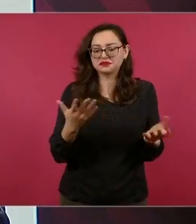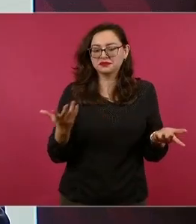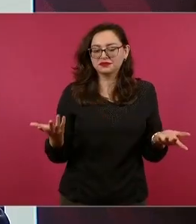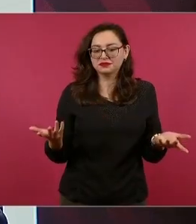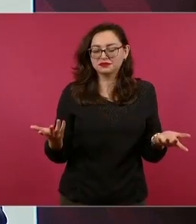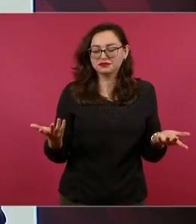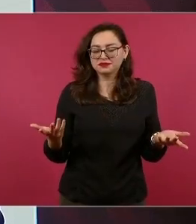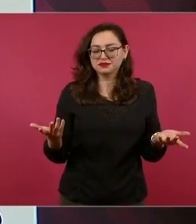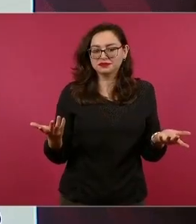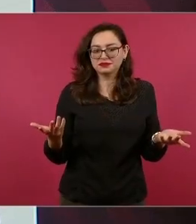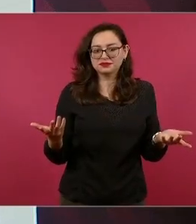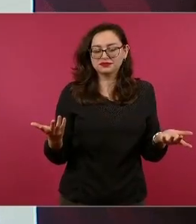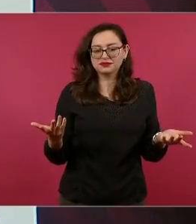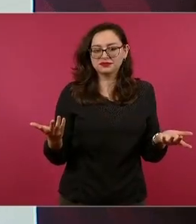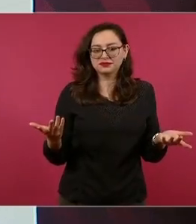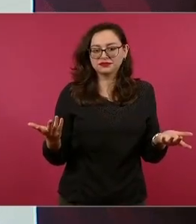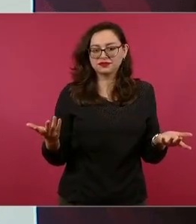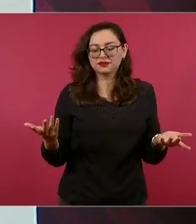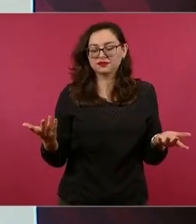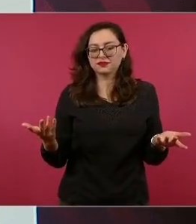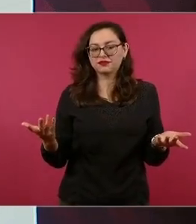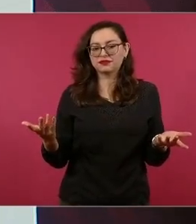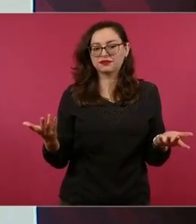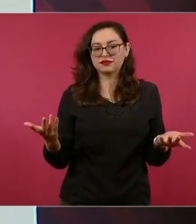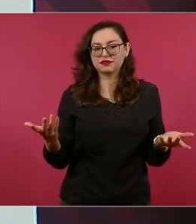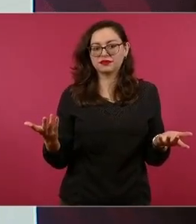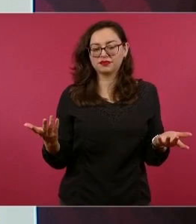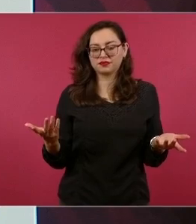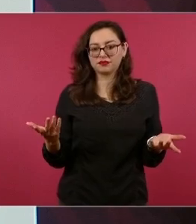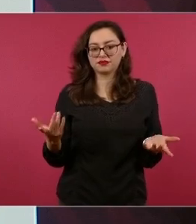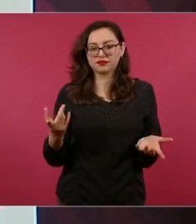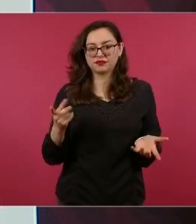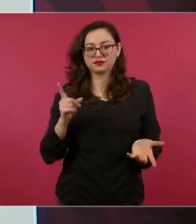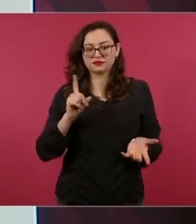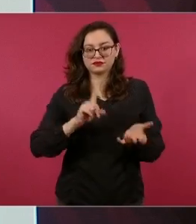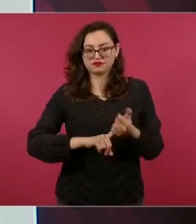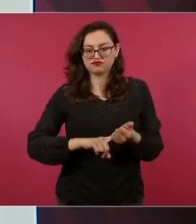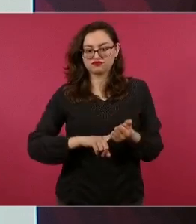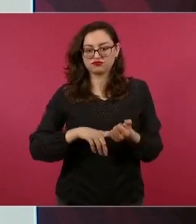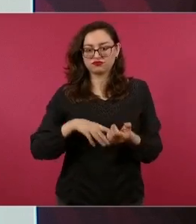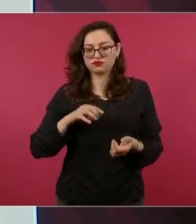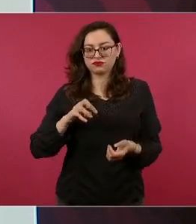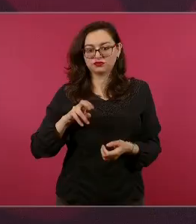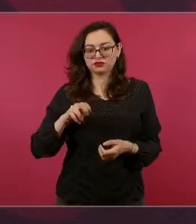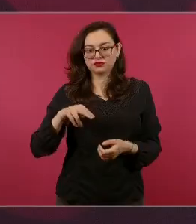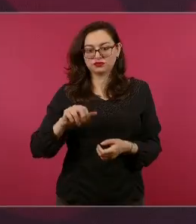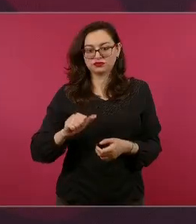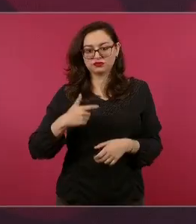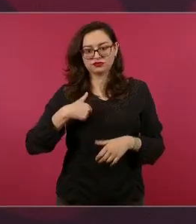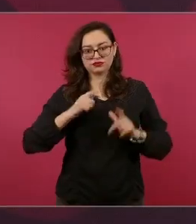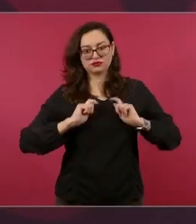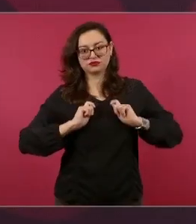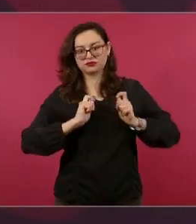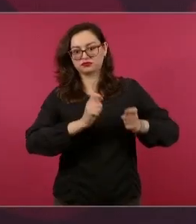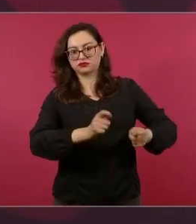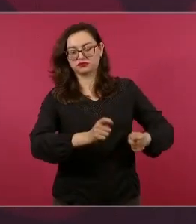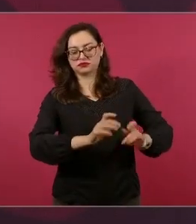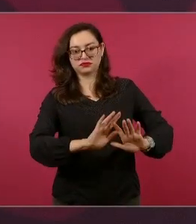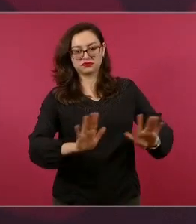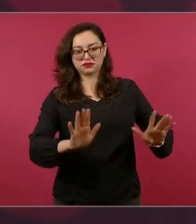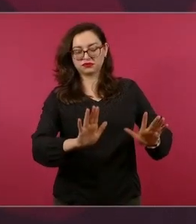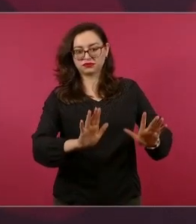desde que se decide en el movimiento, desde que tengo que entregar yo el movimiento, entregar el bastón de